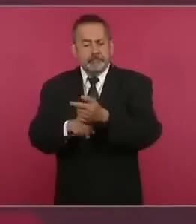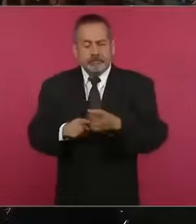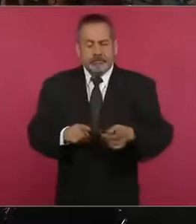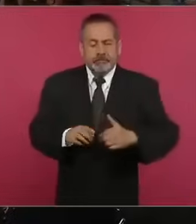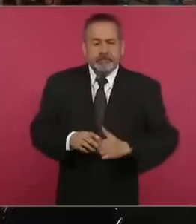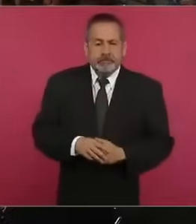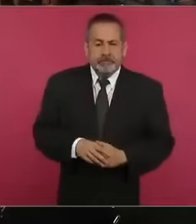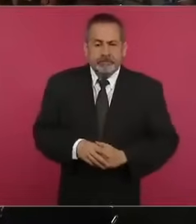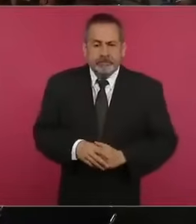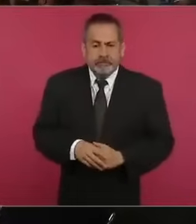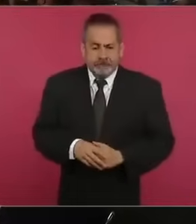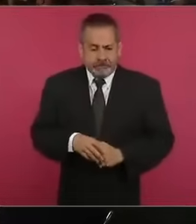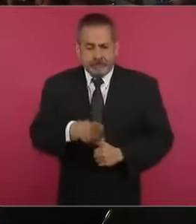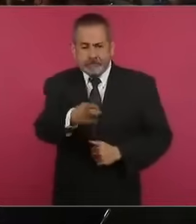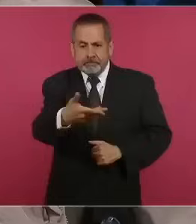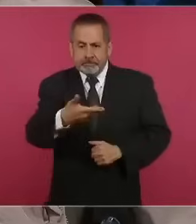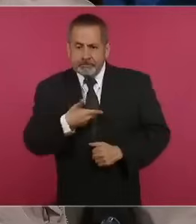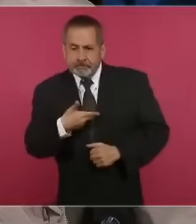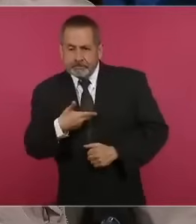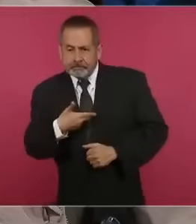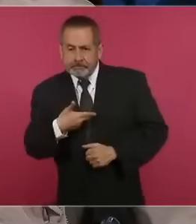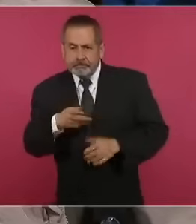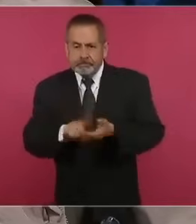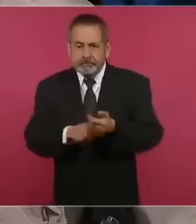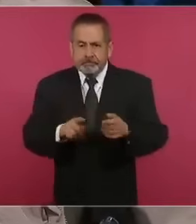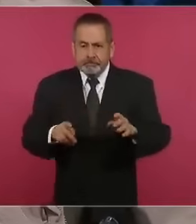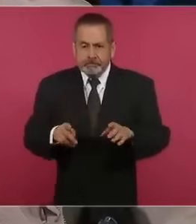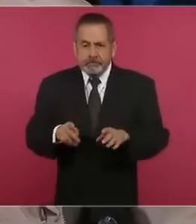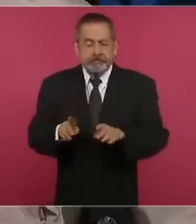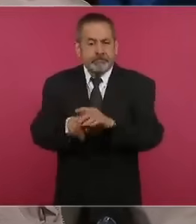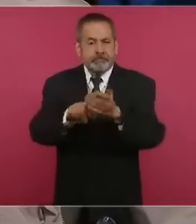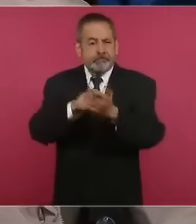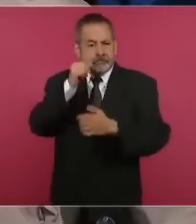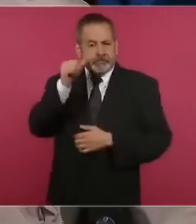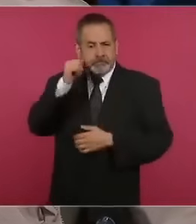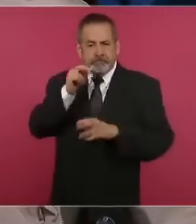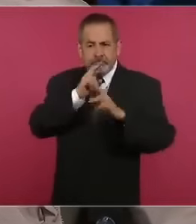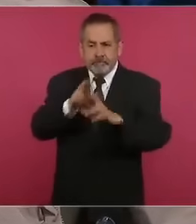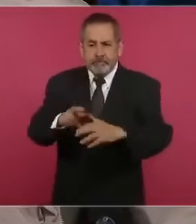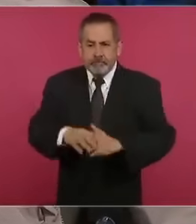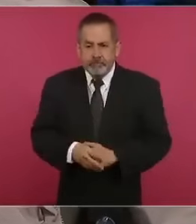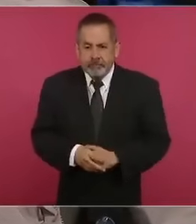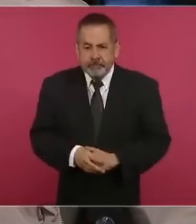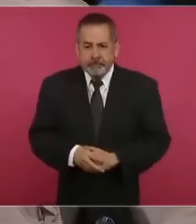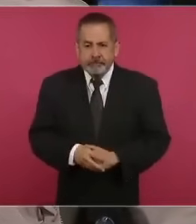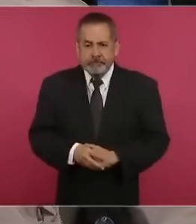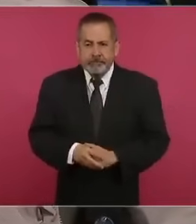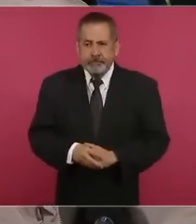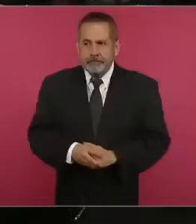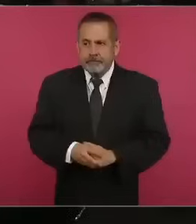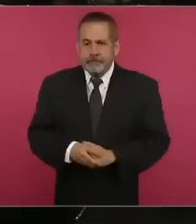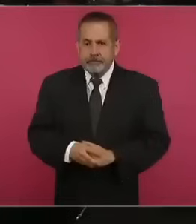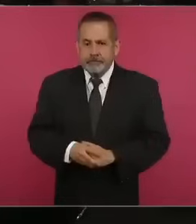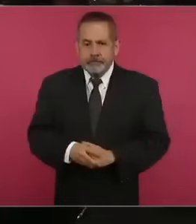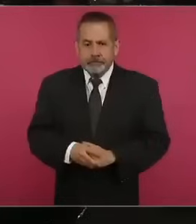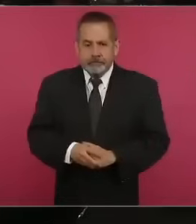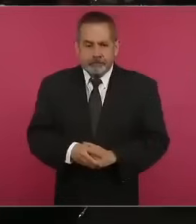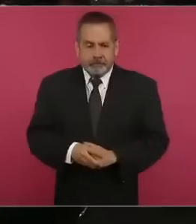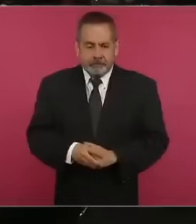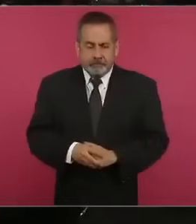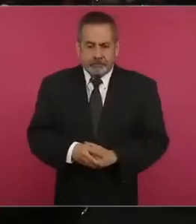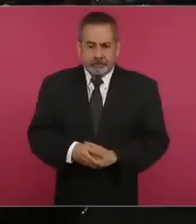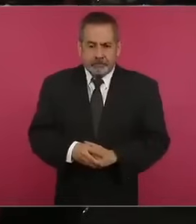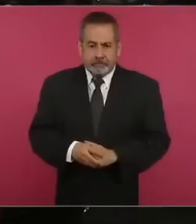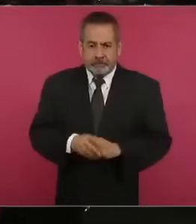pediste el día de ayer. Y ya le voy a dejar la palabra aquí a Adriana y luego